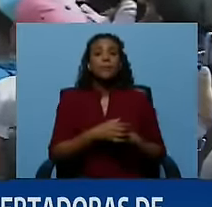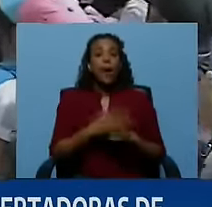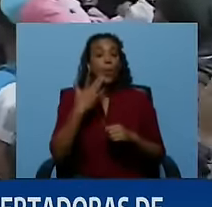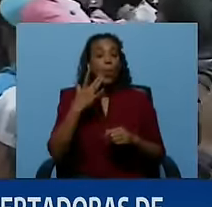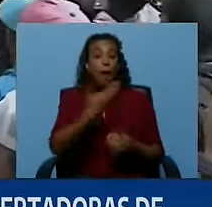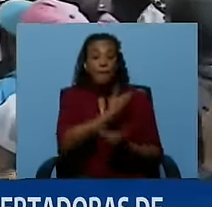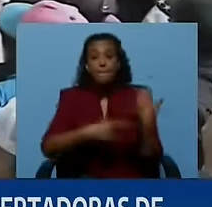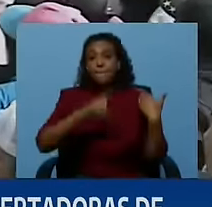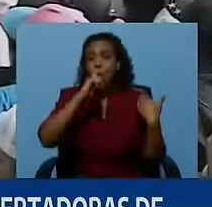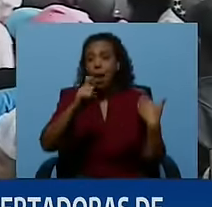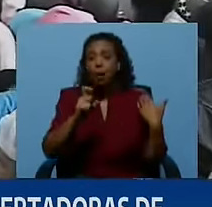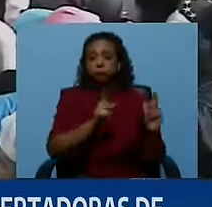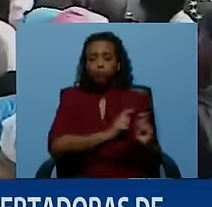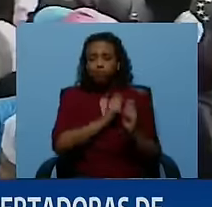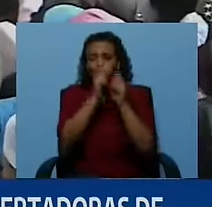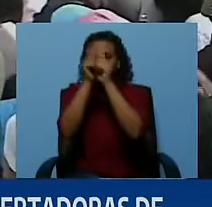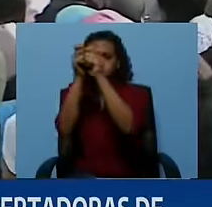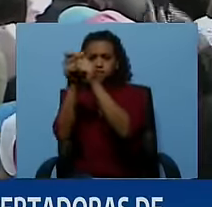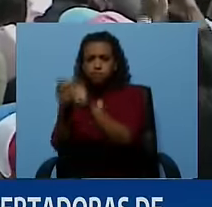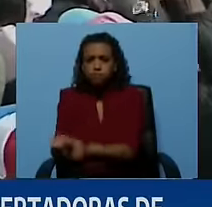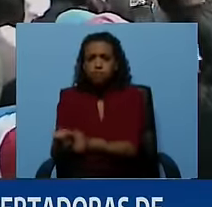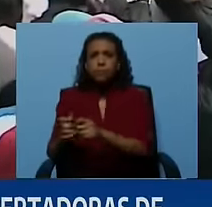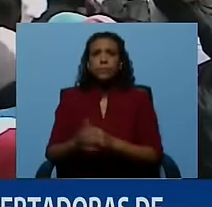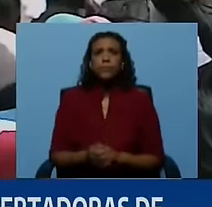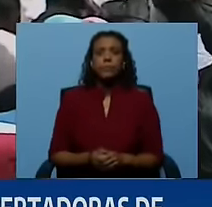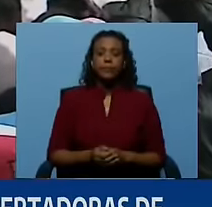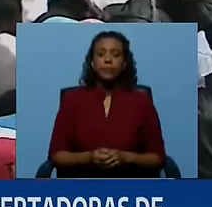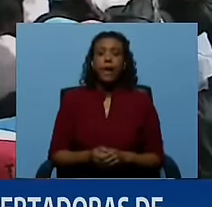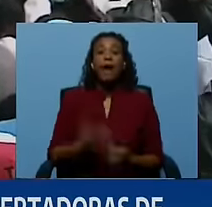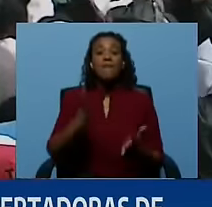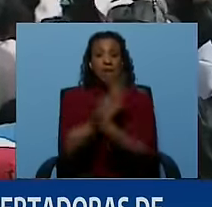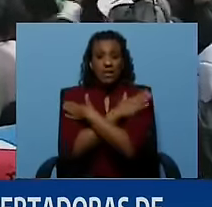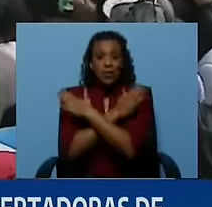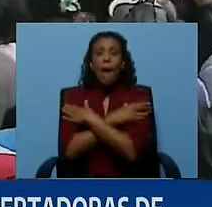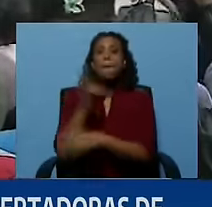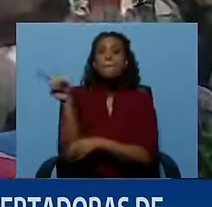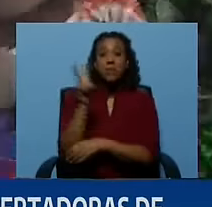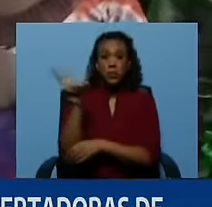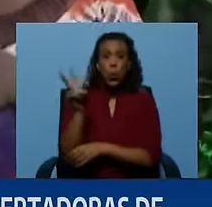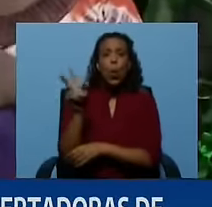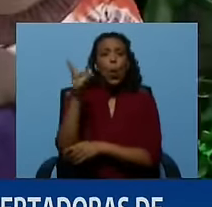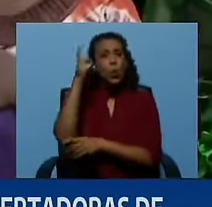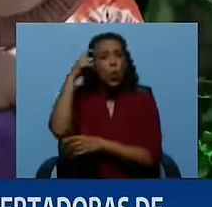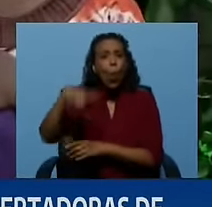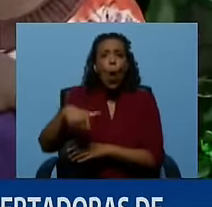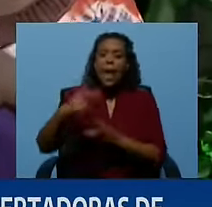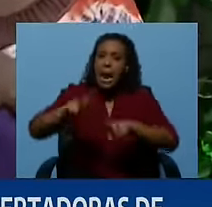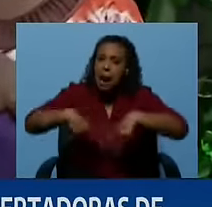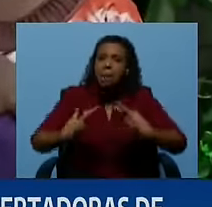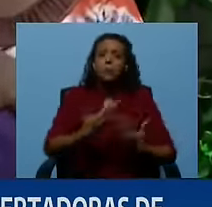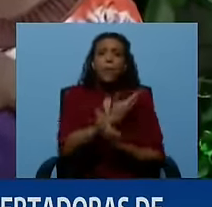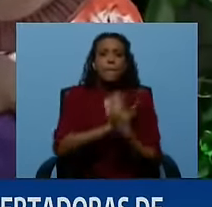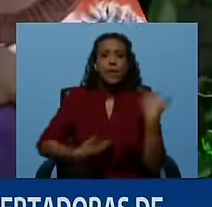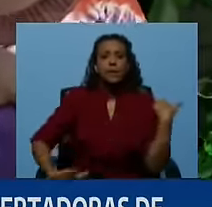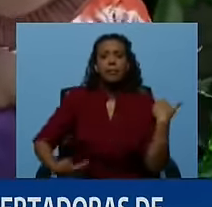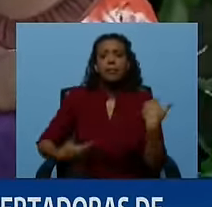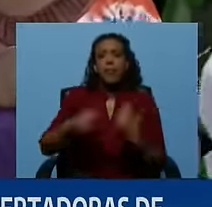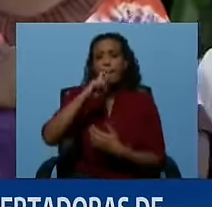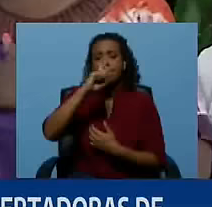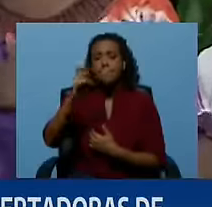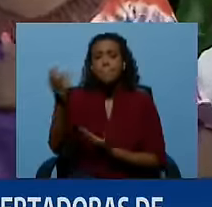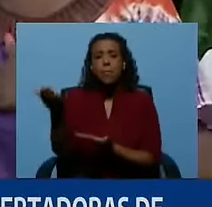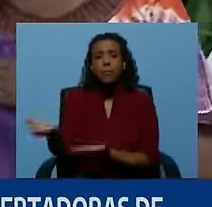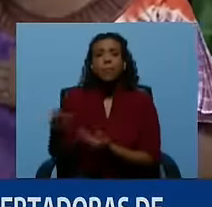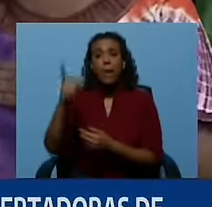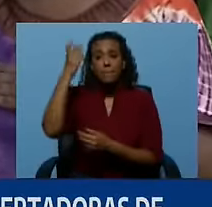el presidente de la República, Nicolás Maduro. Felicitó al pueblo venezolano por la reelección del mandatario